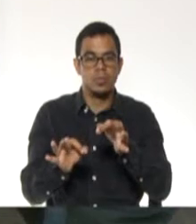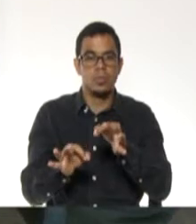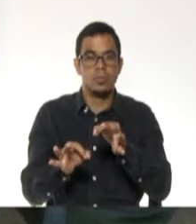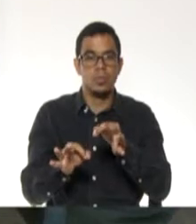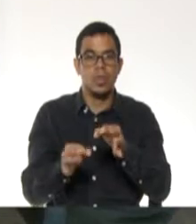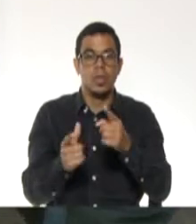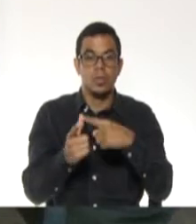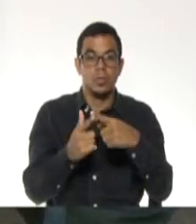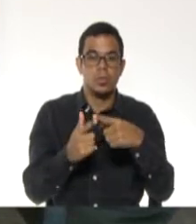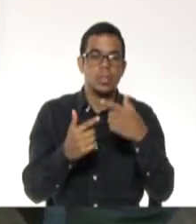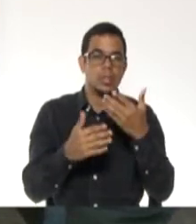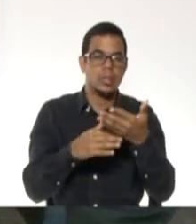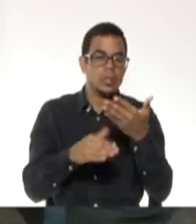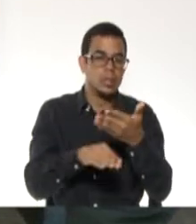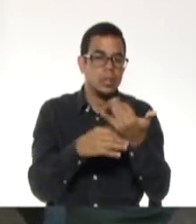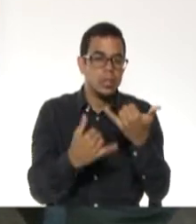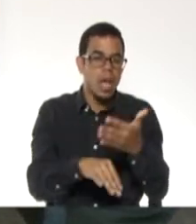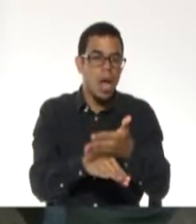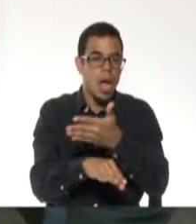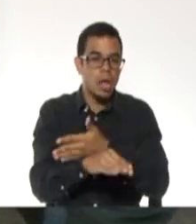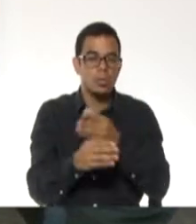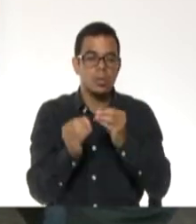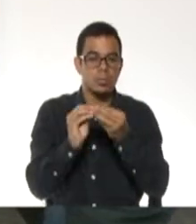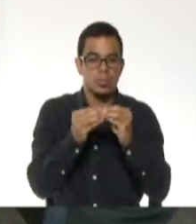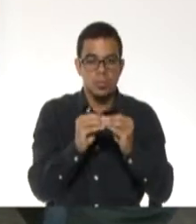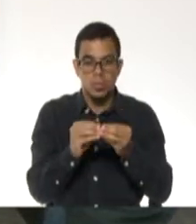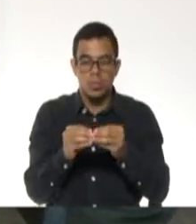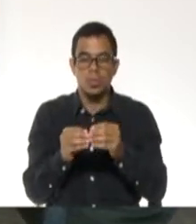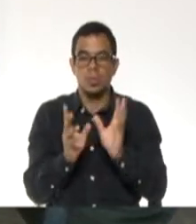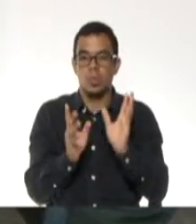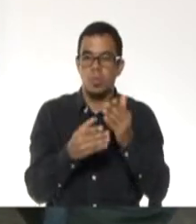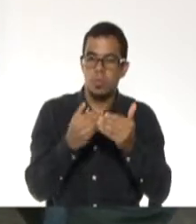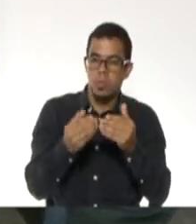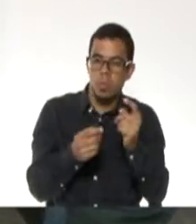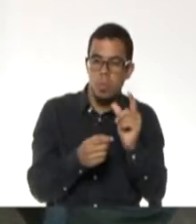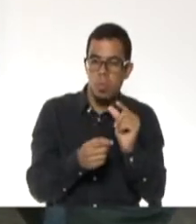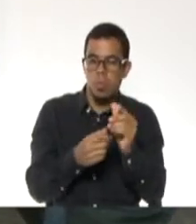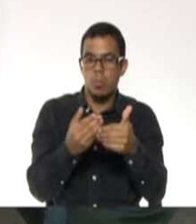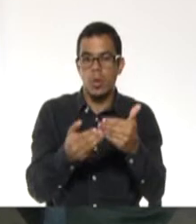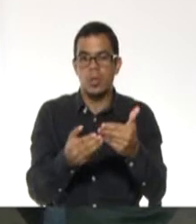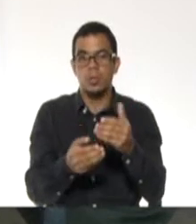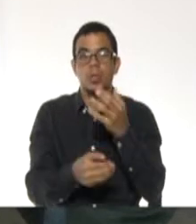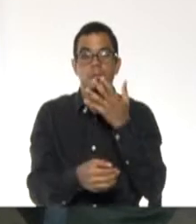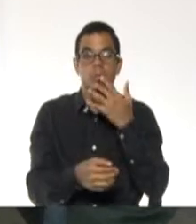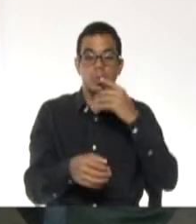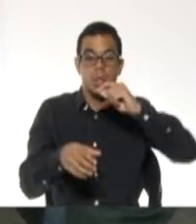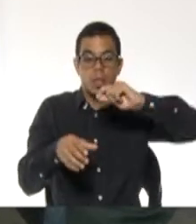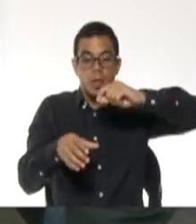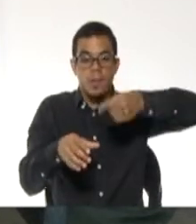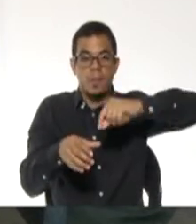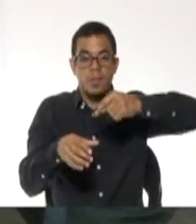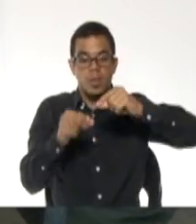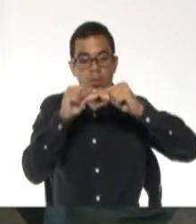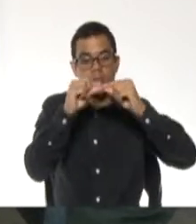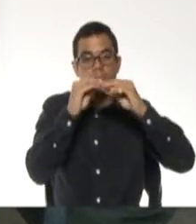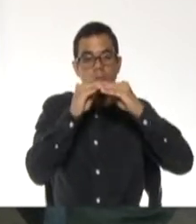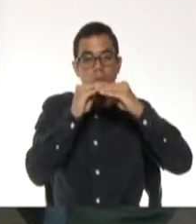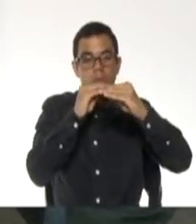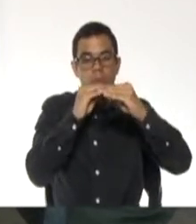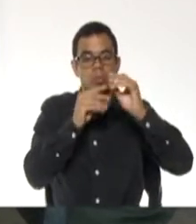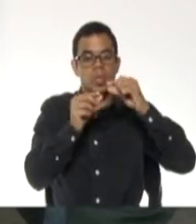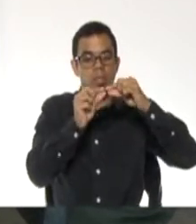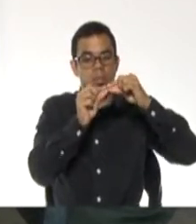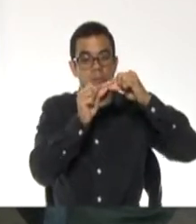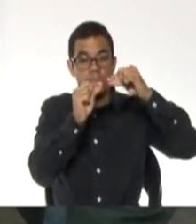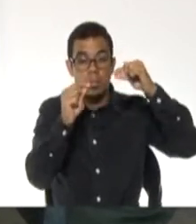mostrar solamente la plancha. Pero vamos con las herramientas. Destornillador plano, puede ser, dependiendo pues de la profundidad